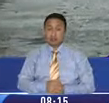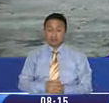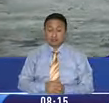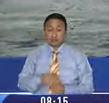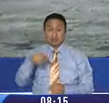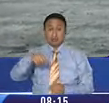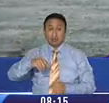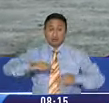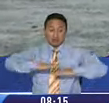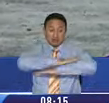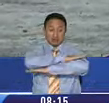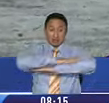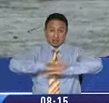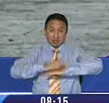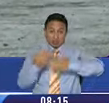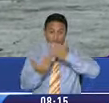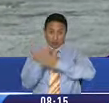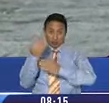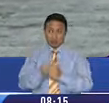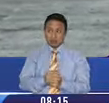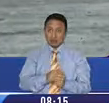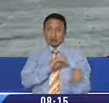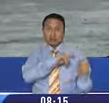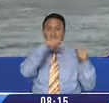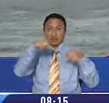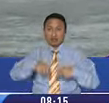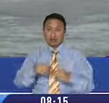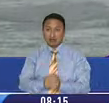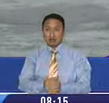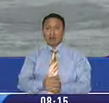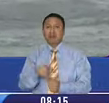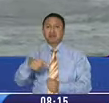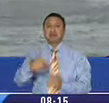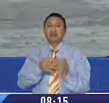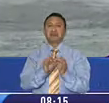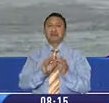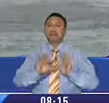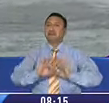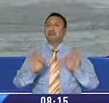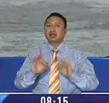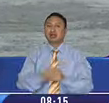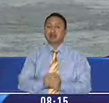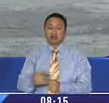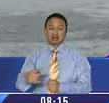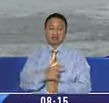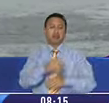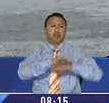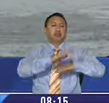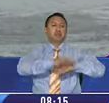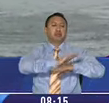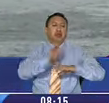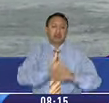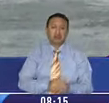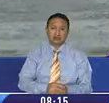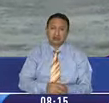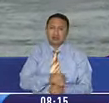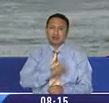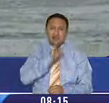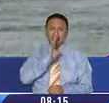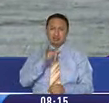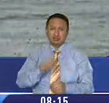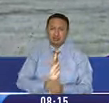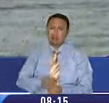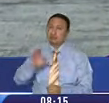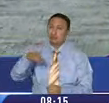la calle recién era asfaltada, pero de ahí vienen, hacen ningún mantenimiento. Cuando hay huecos, así mismo tenemos que estar acudiendo